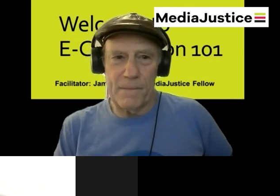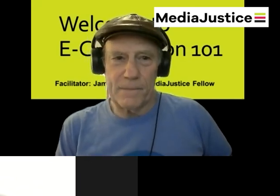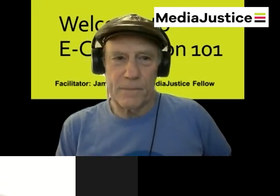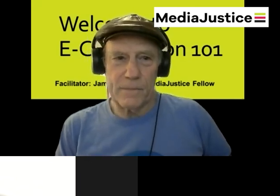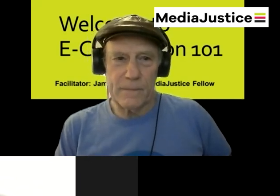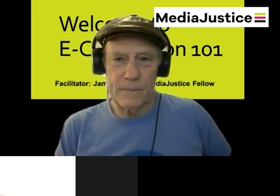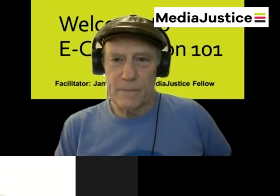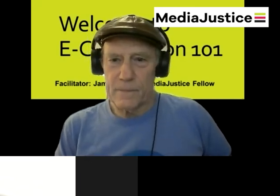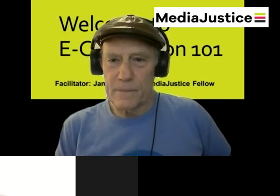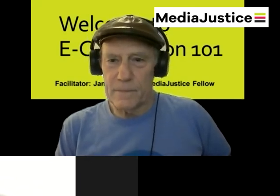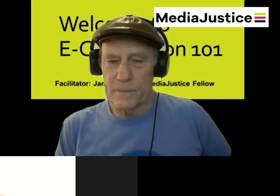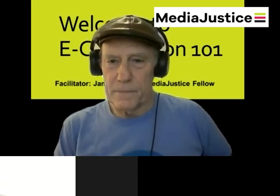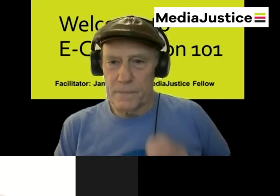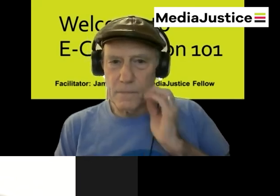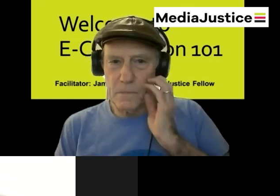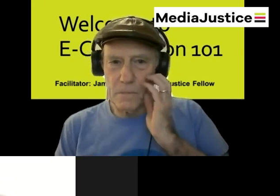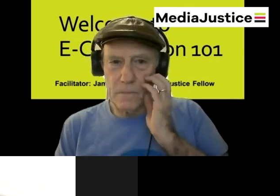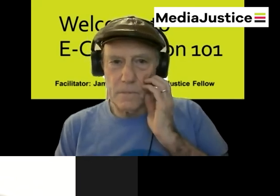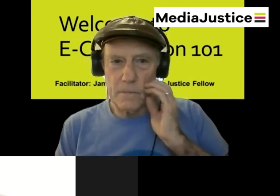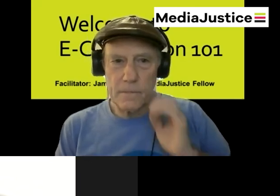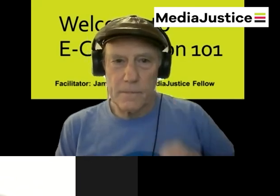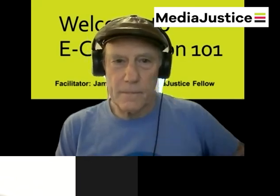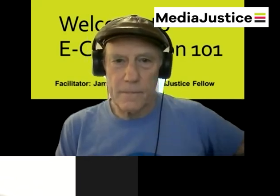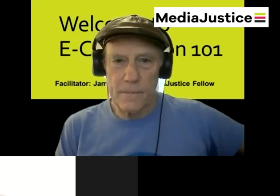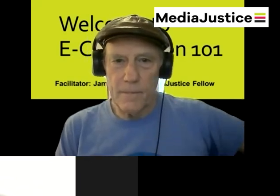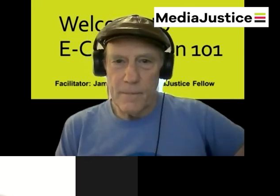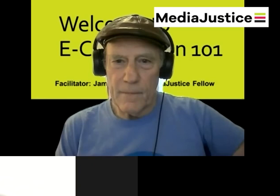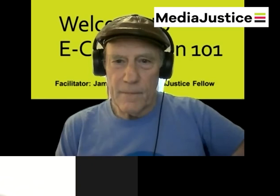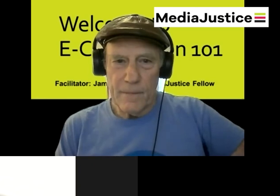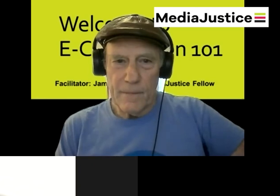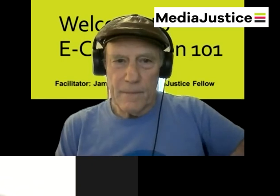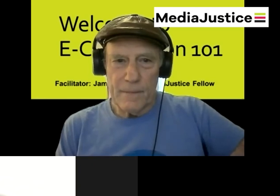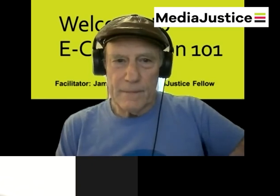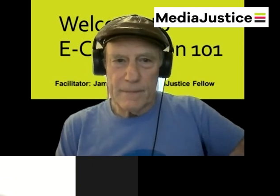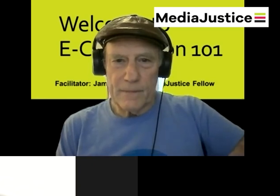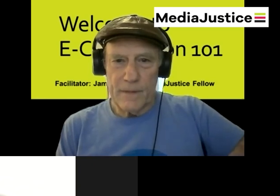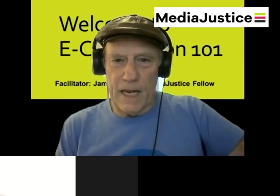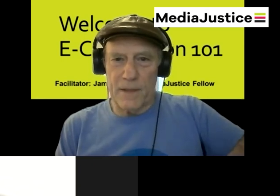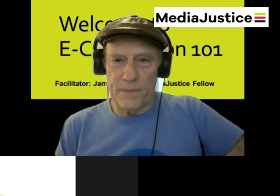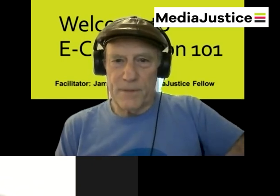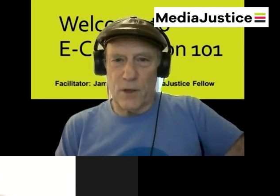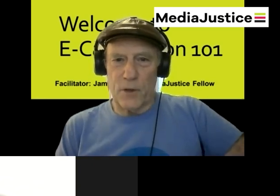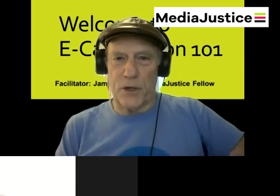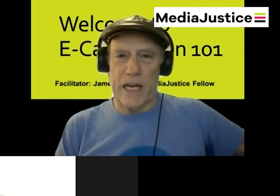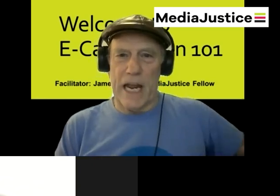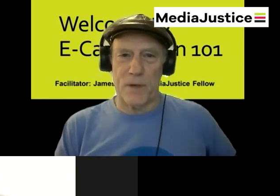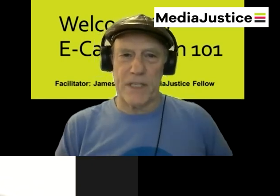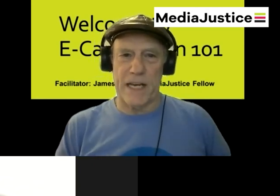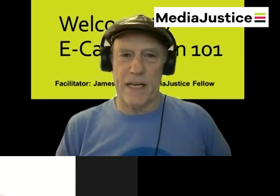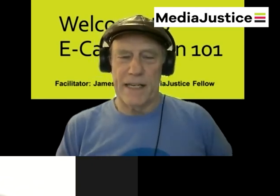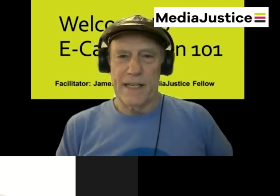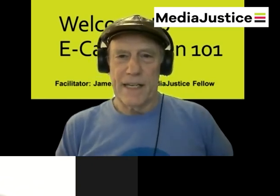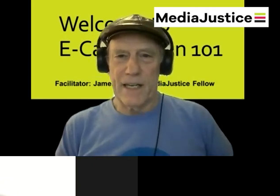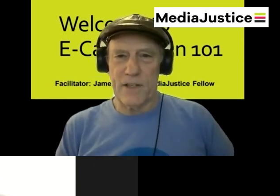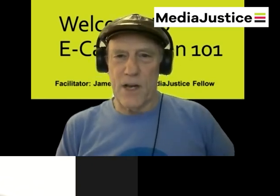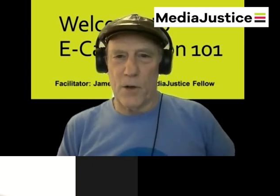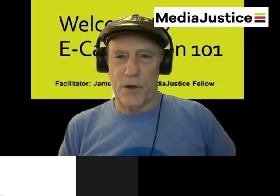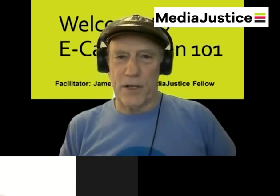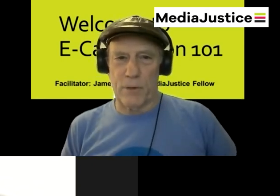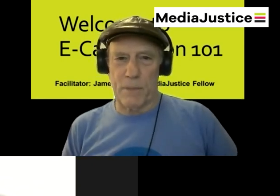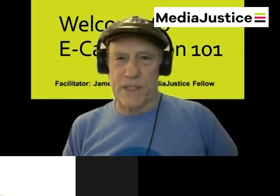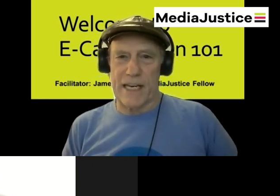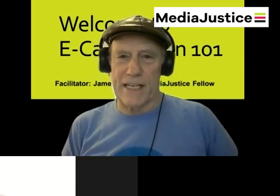Sí. Pues déjame compartirlo. Aquí ya. ¿Lo pueden ver? Sí.